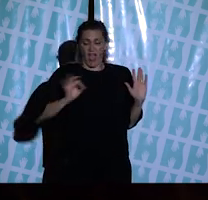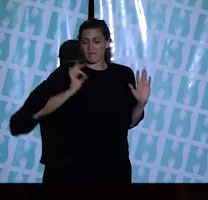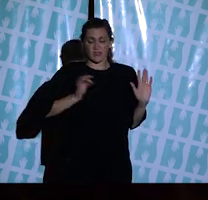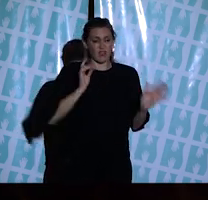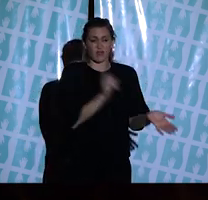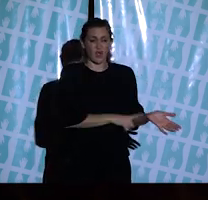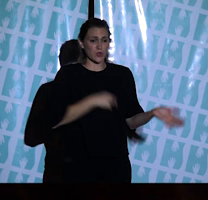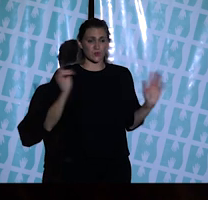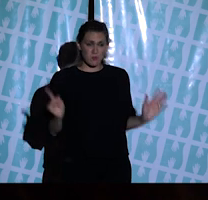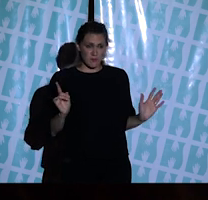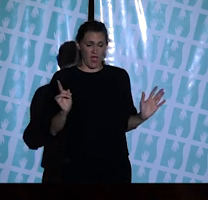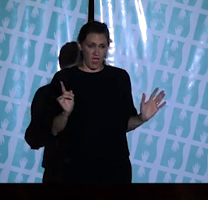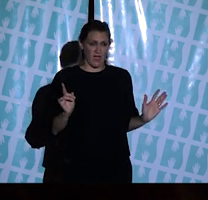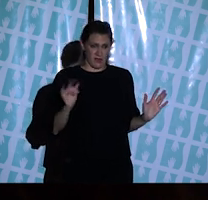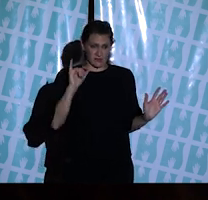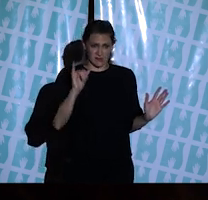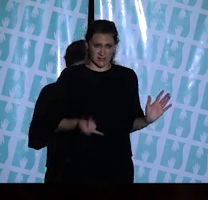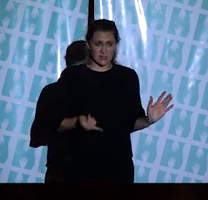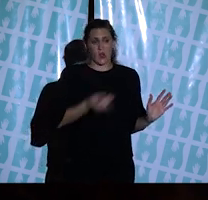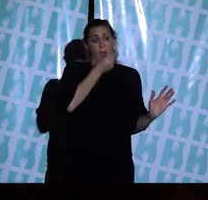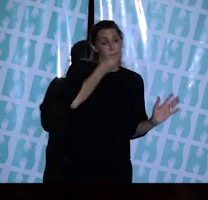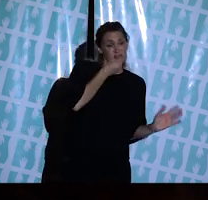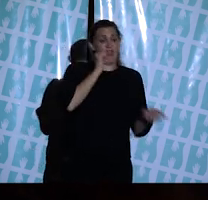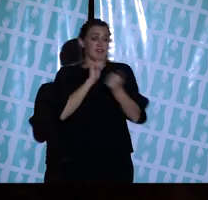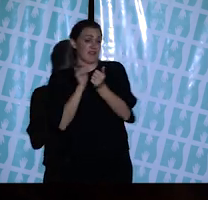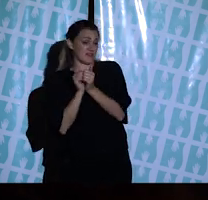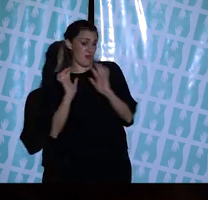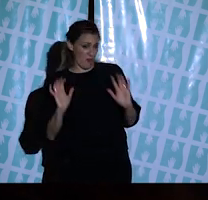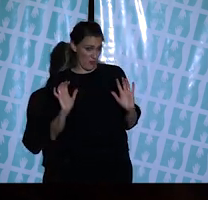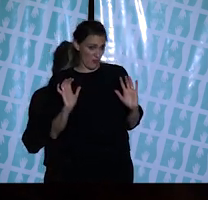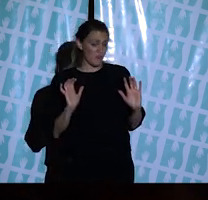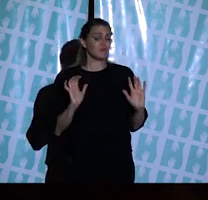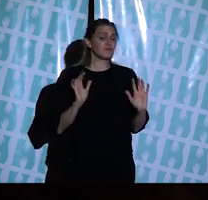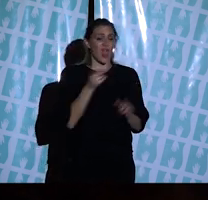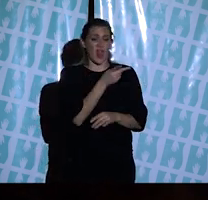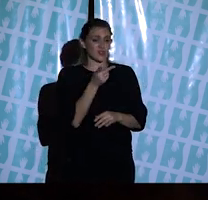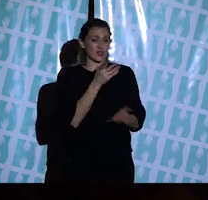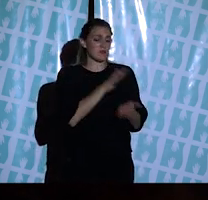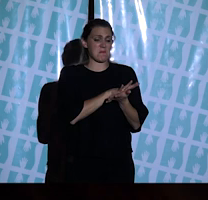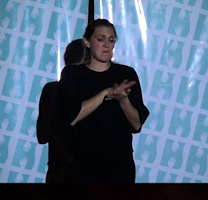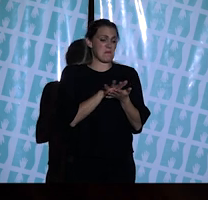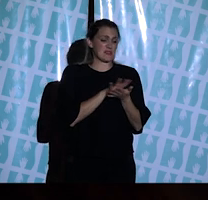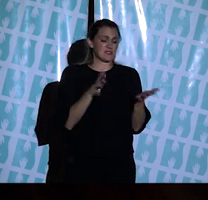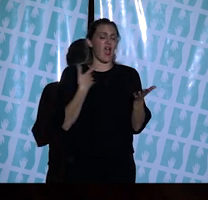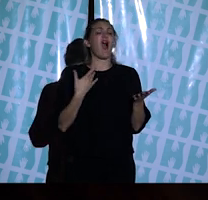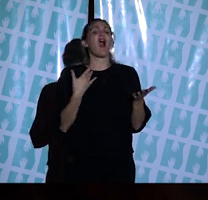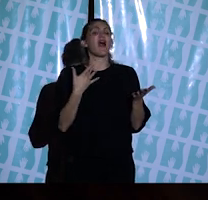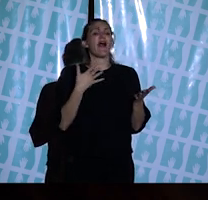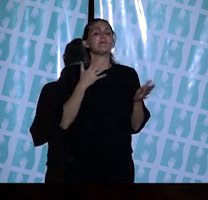sobre una etapa fásica o tónica